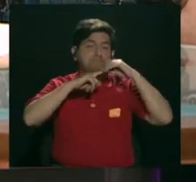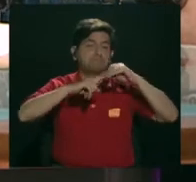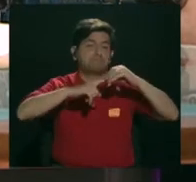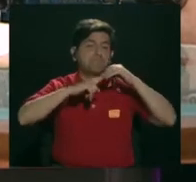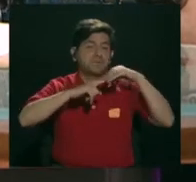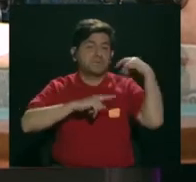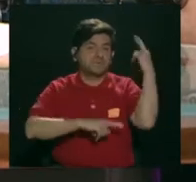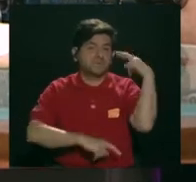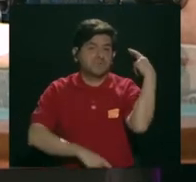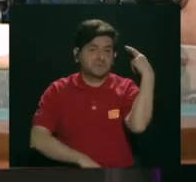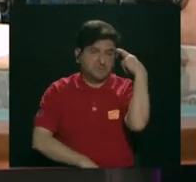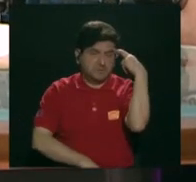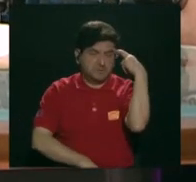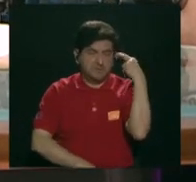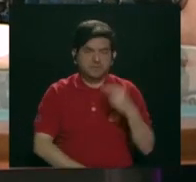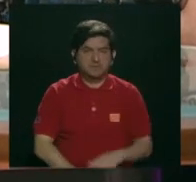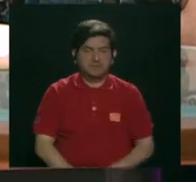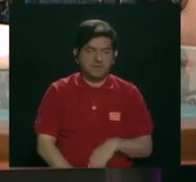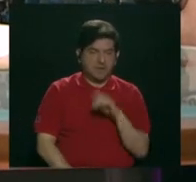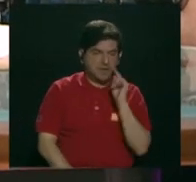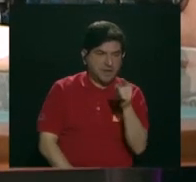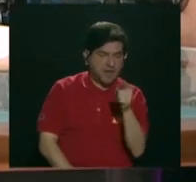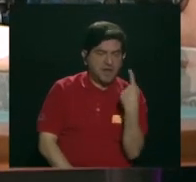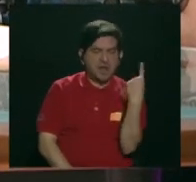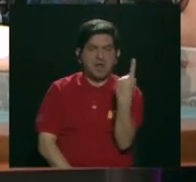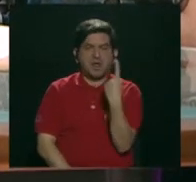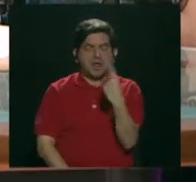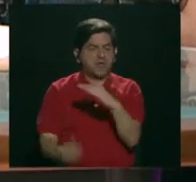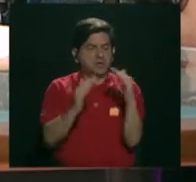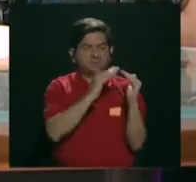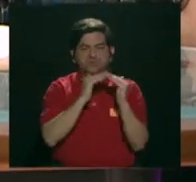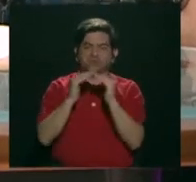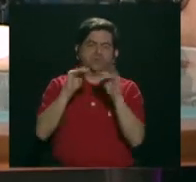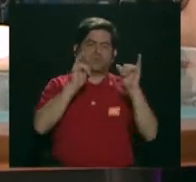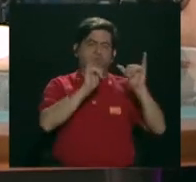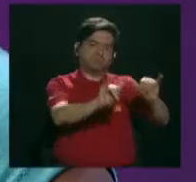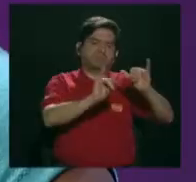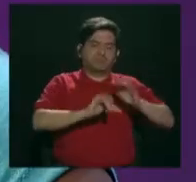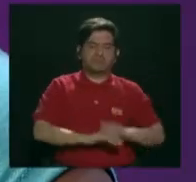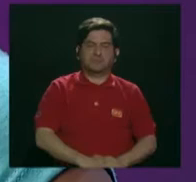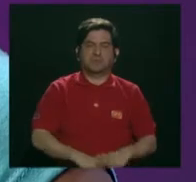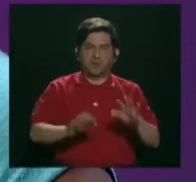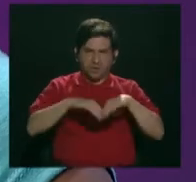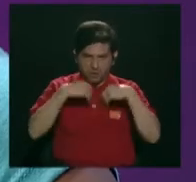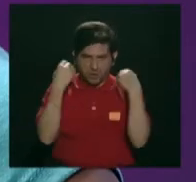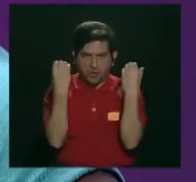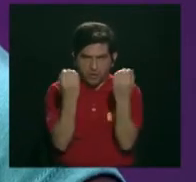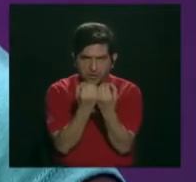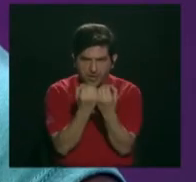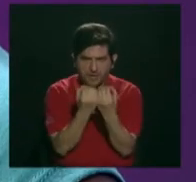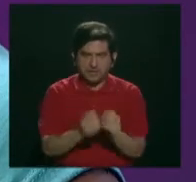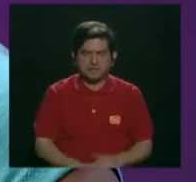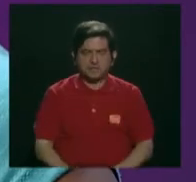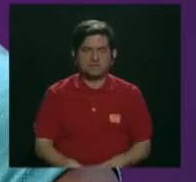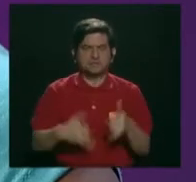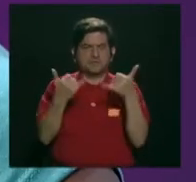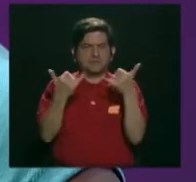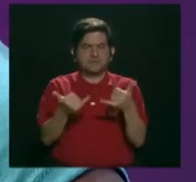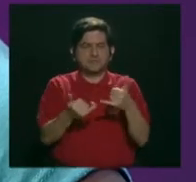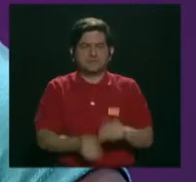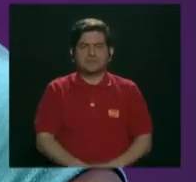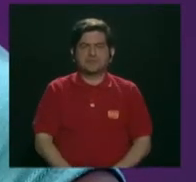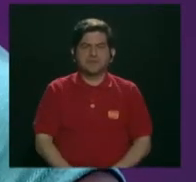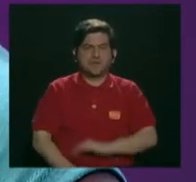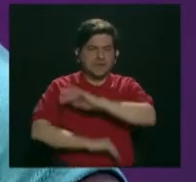principalmente porque eso se quedaba solo en las comunidades. Es una organización que acumula